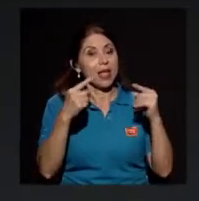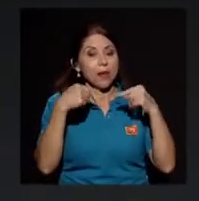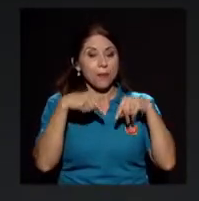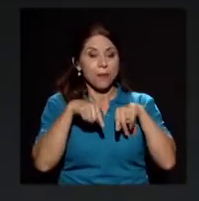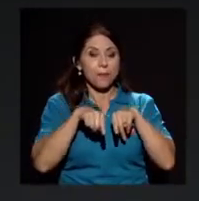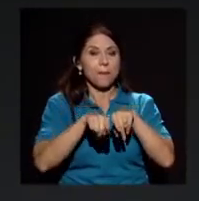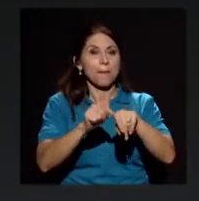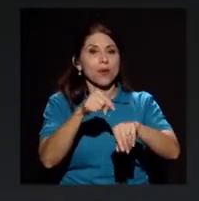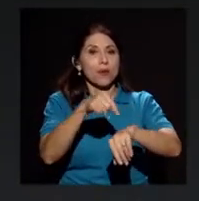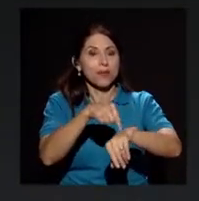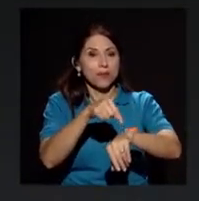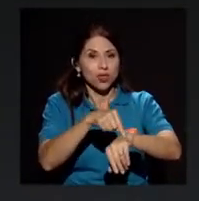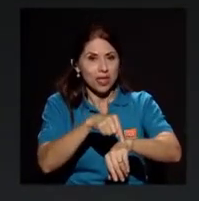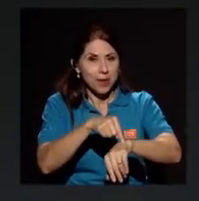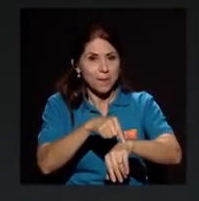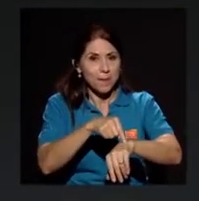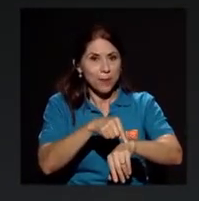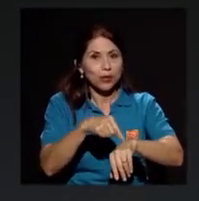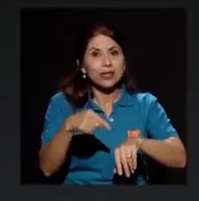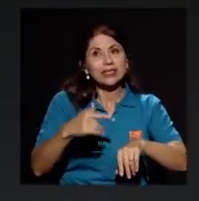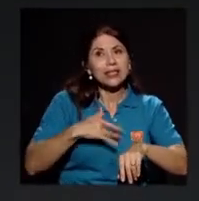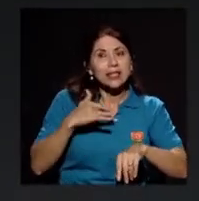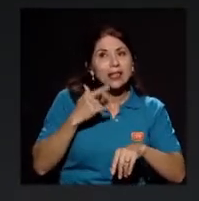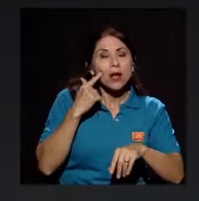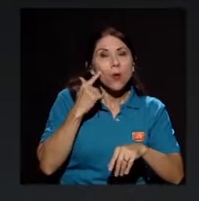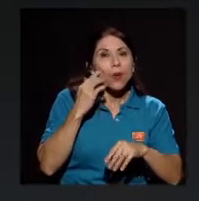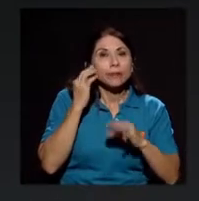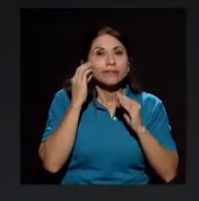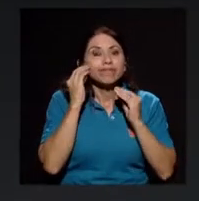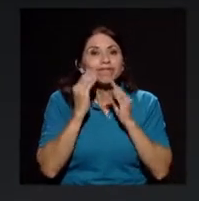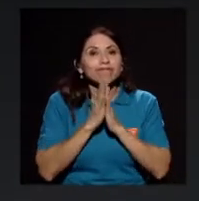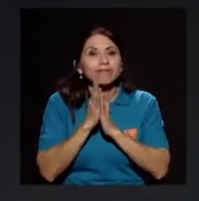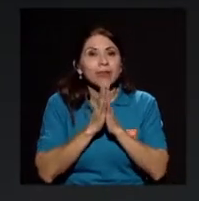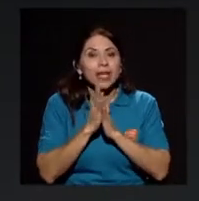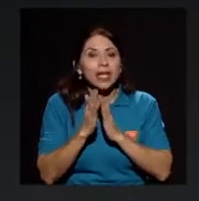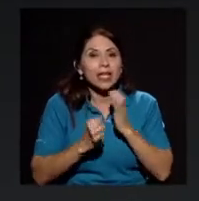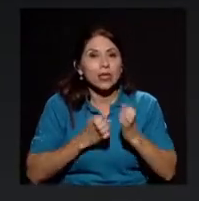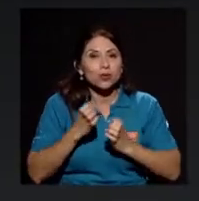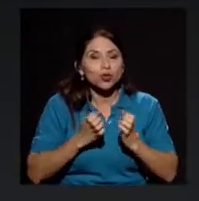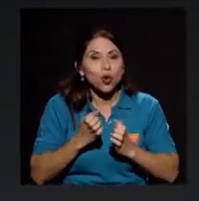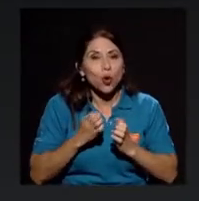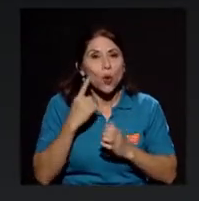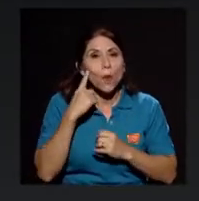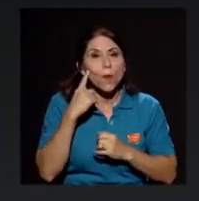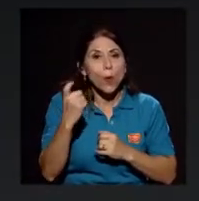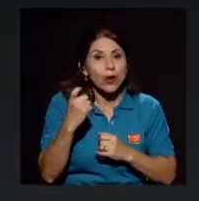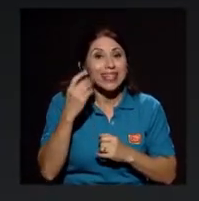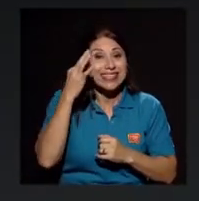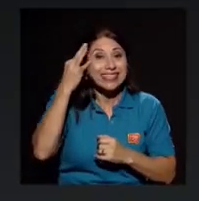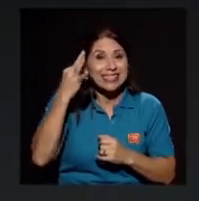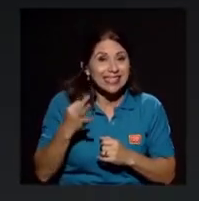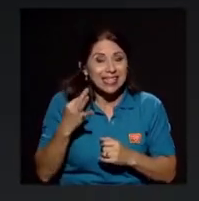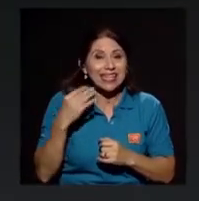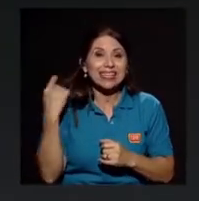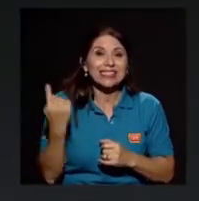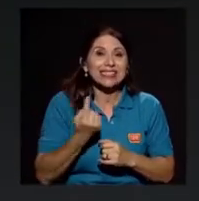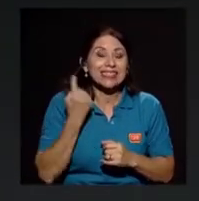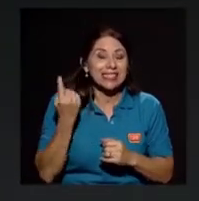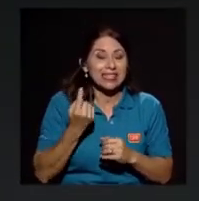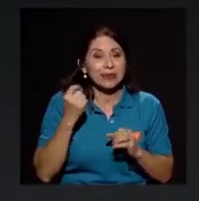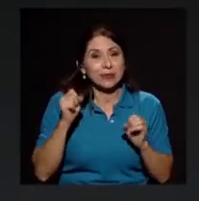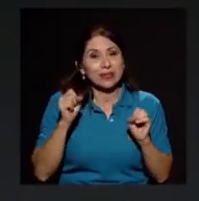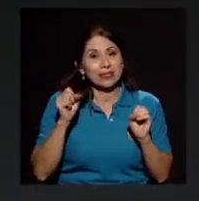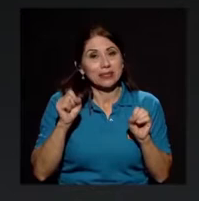de ilusión porque hay una creencia de que siempre se puede patear el